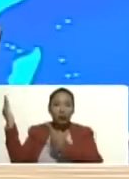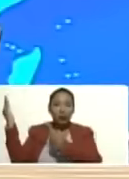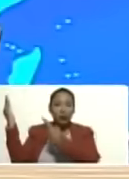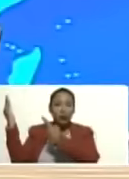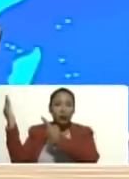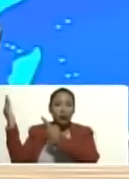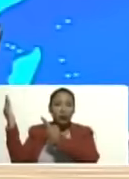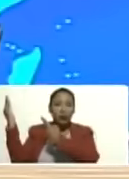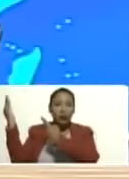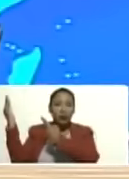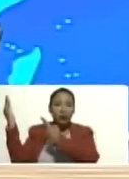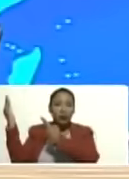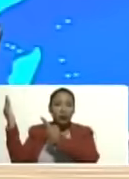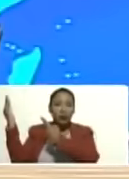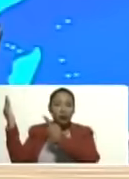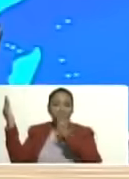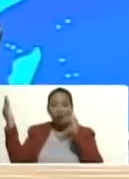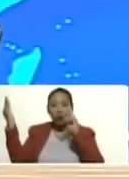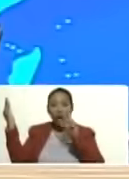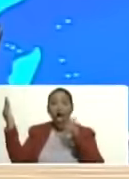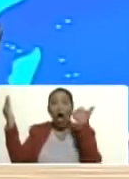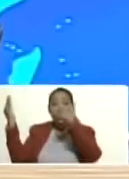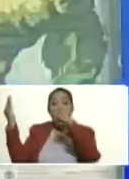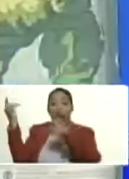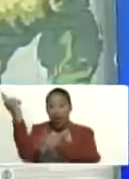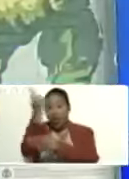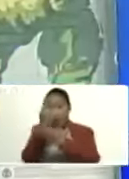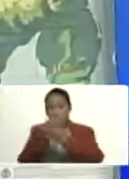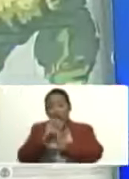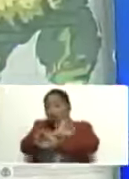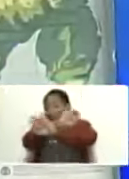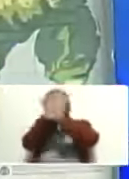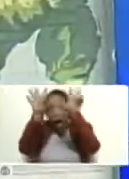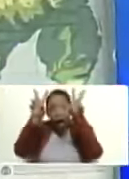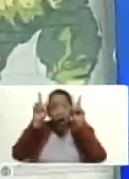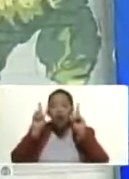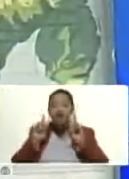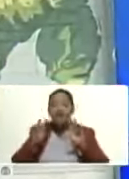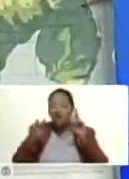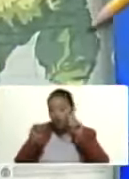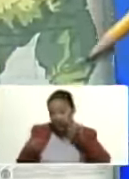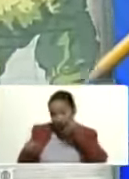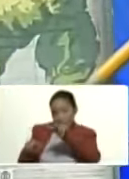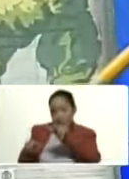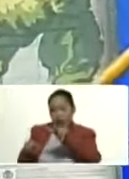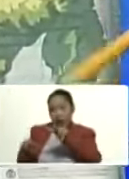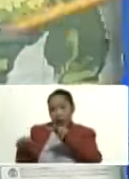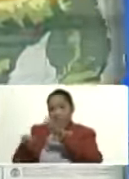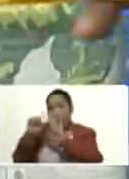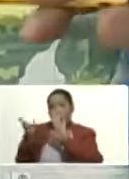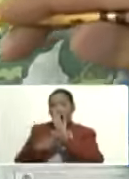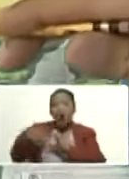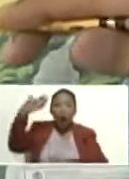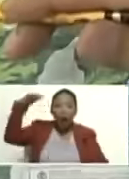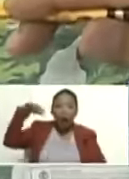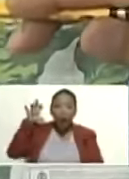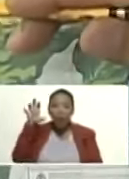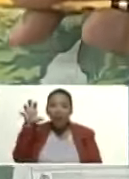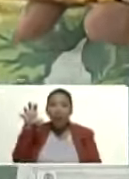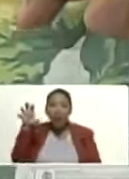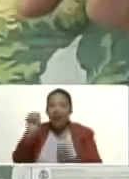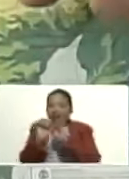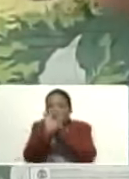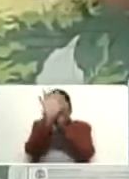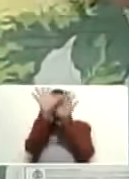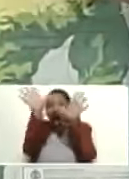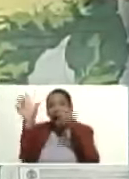Precisamente, bien dibujado, Capitanía General de Venezuela. El río Esequibo, aquí está